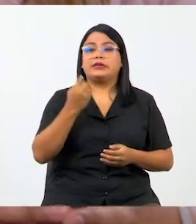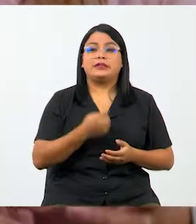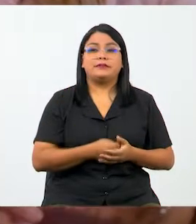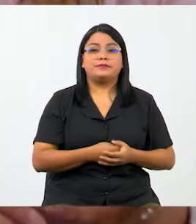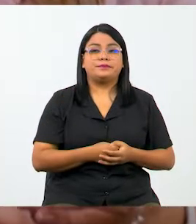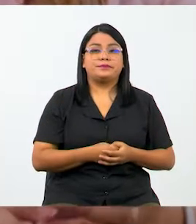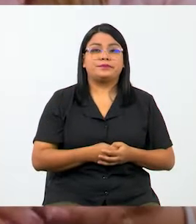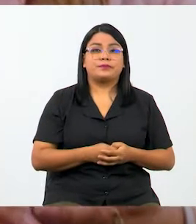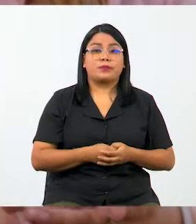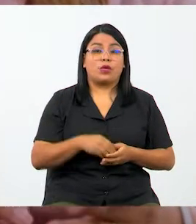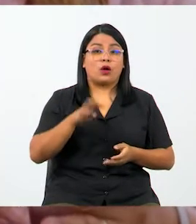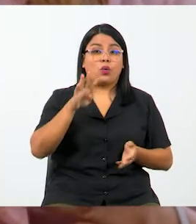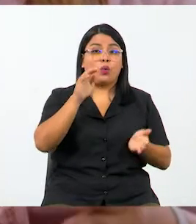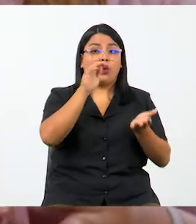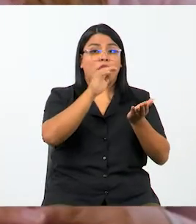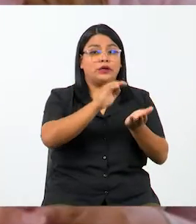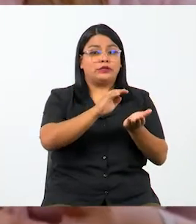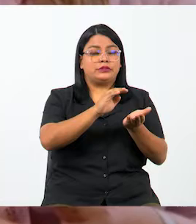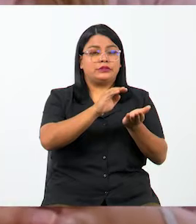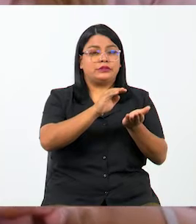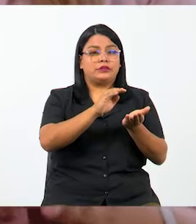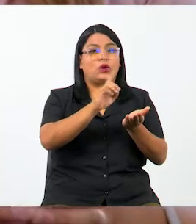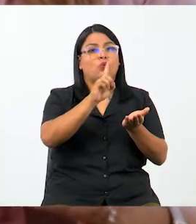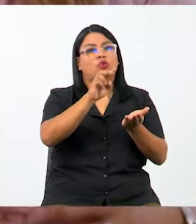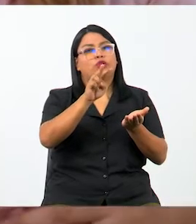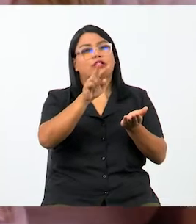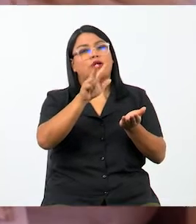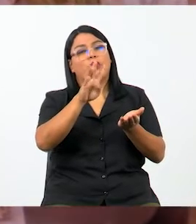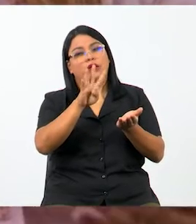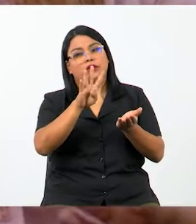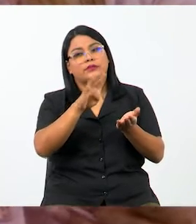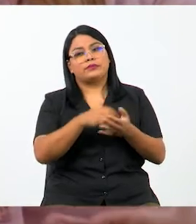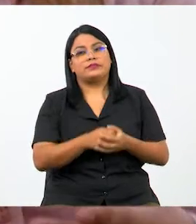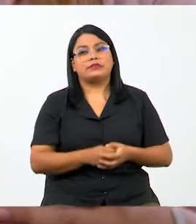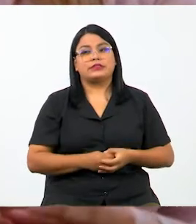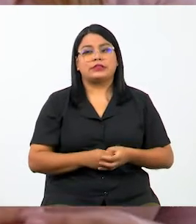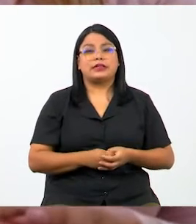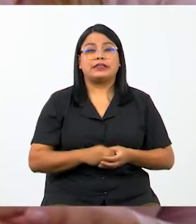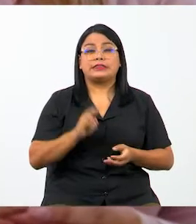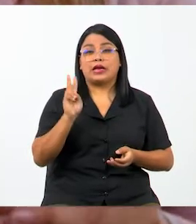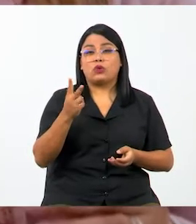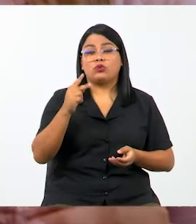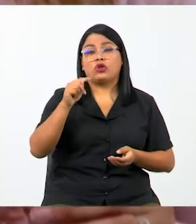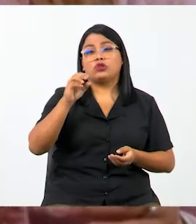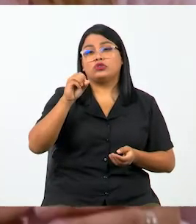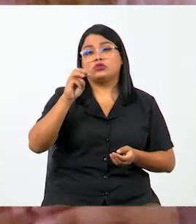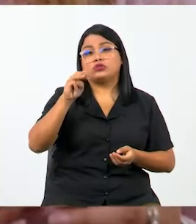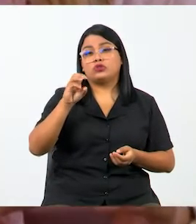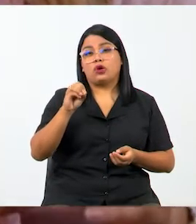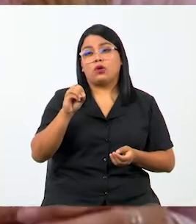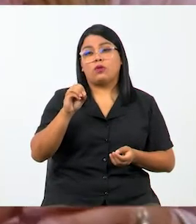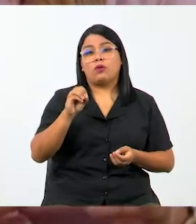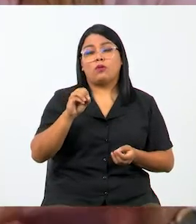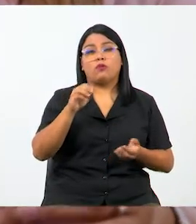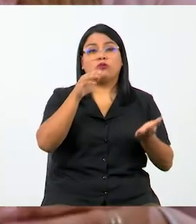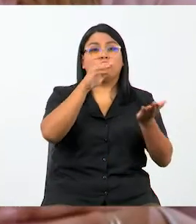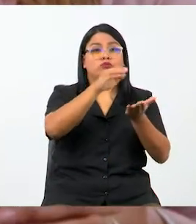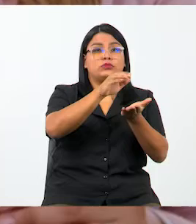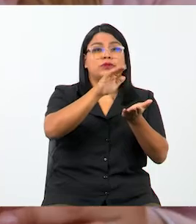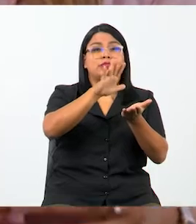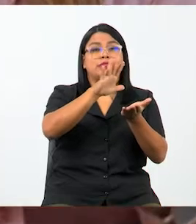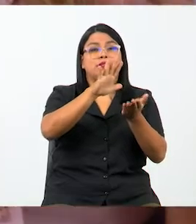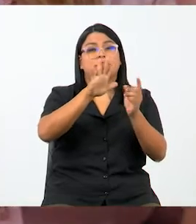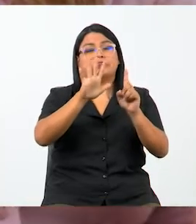unidades, es decir, unidad 1, 2, 3 y 4. Y en el siguiente tomo, las unidades 5, 6, 7 y